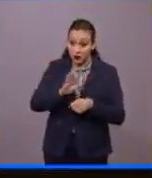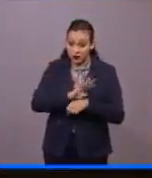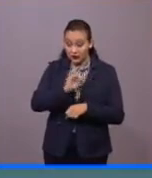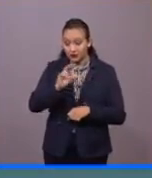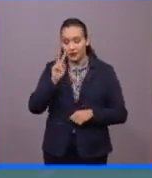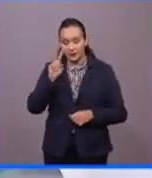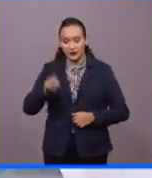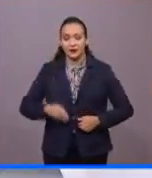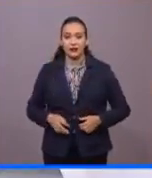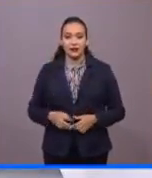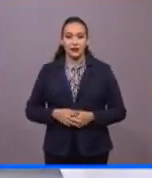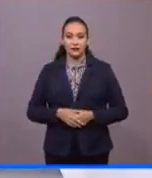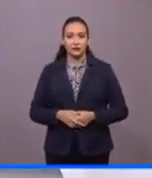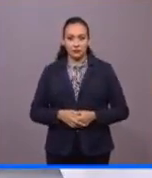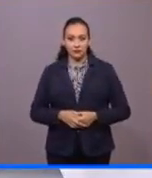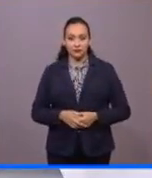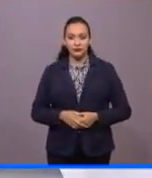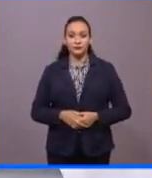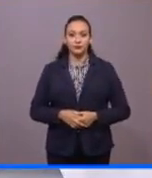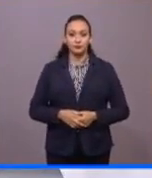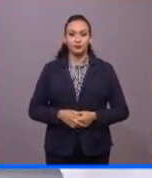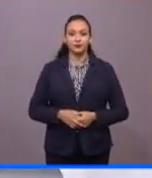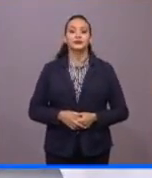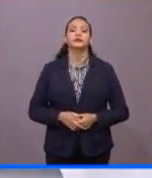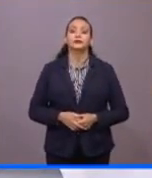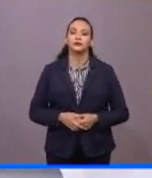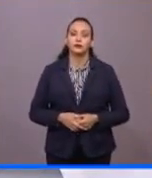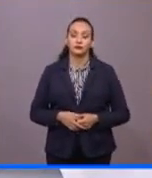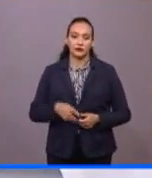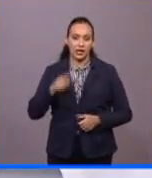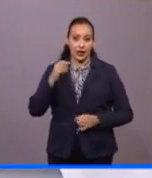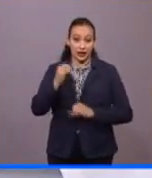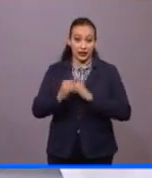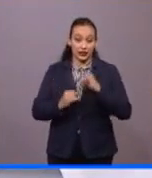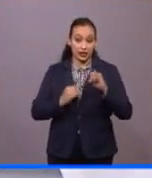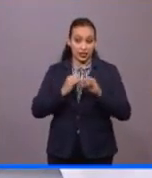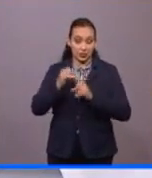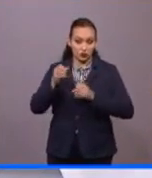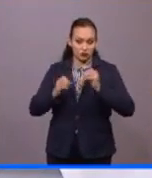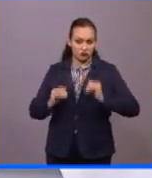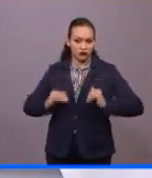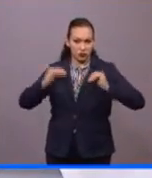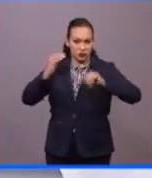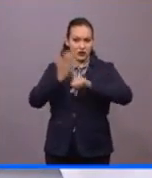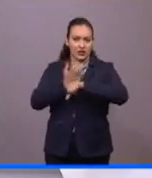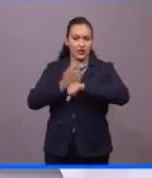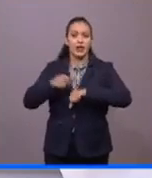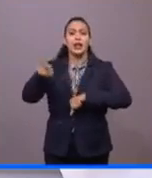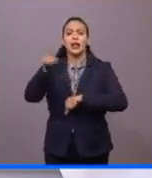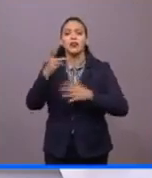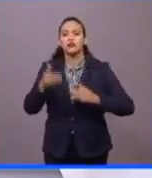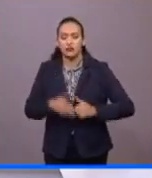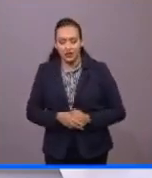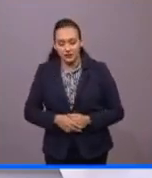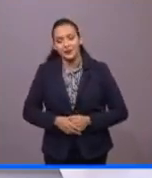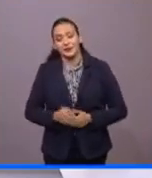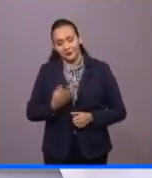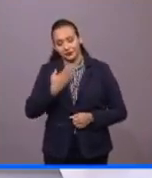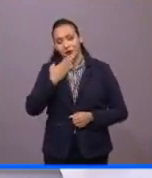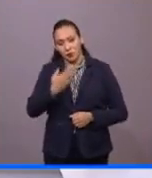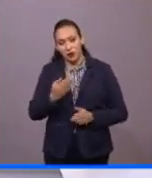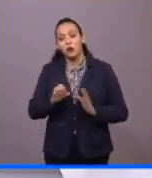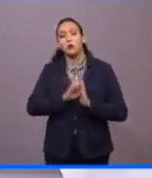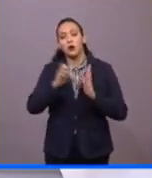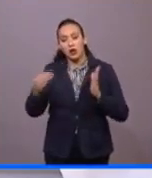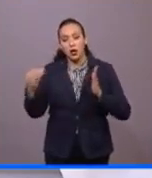nuevamente. Constituyen el órgano de cierre en la interpretación y garantizan la definición de contenidos